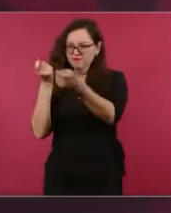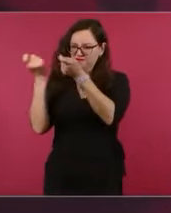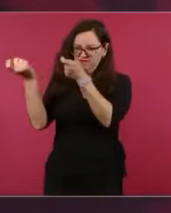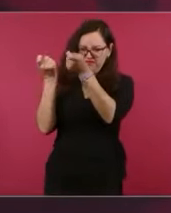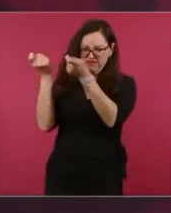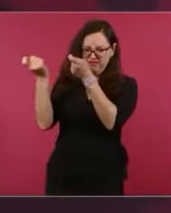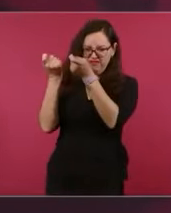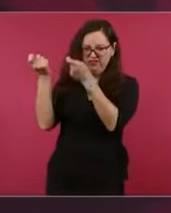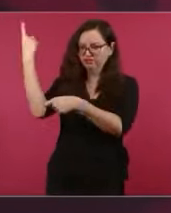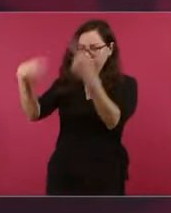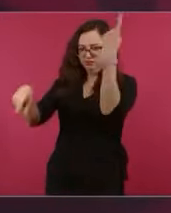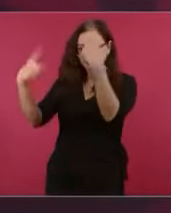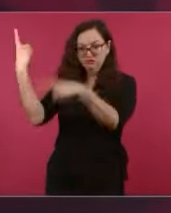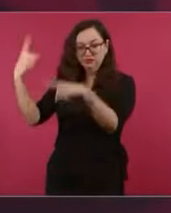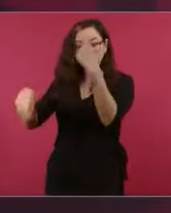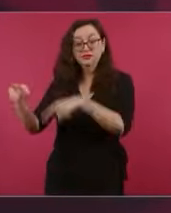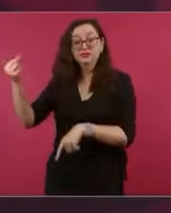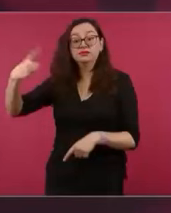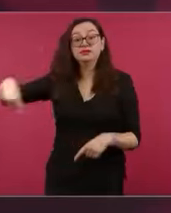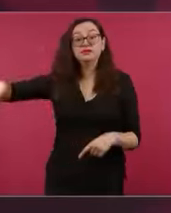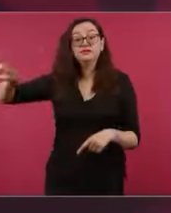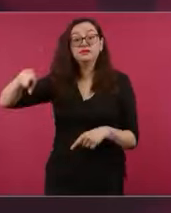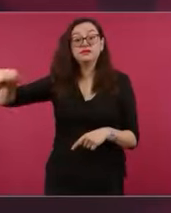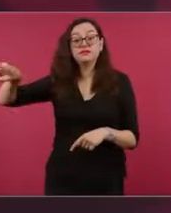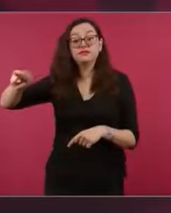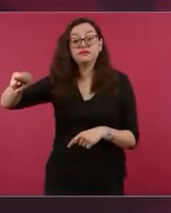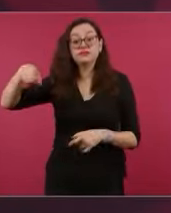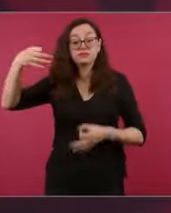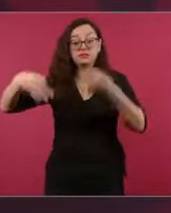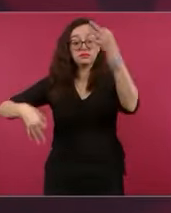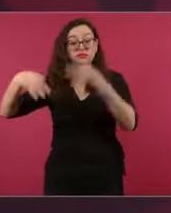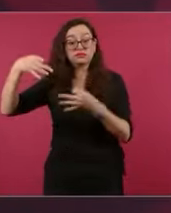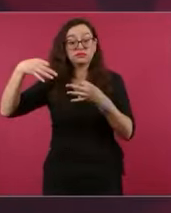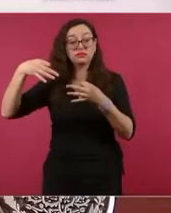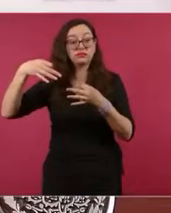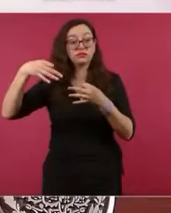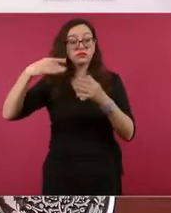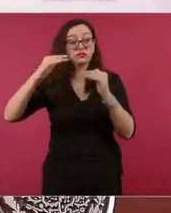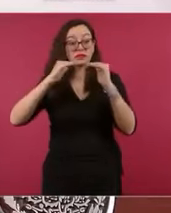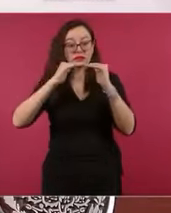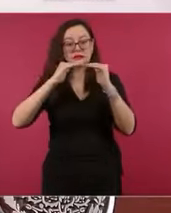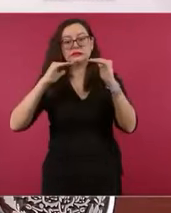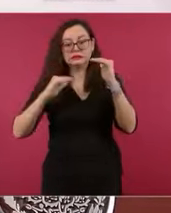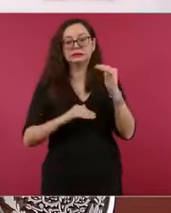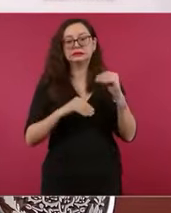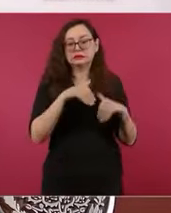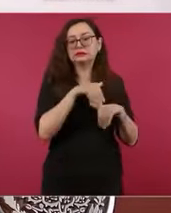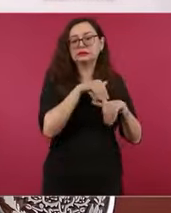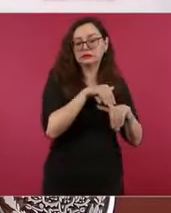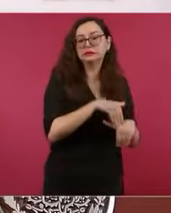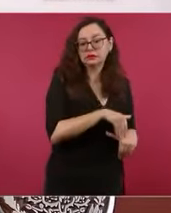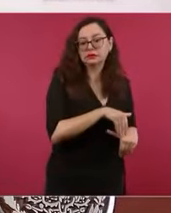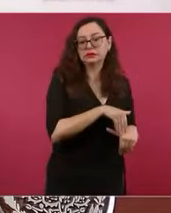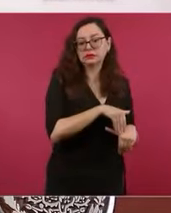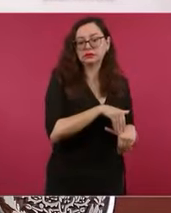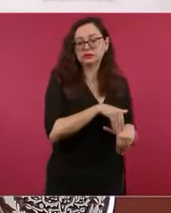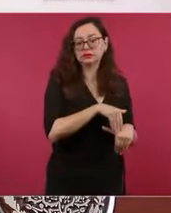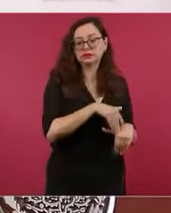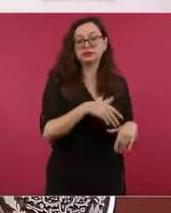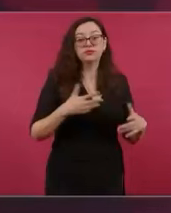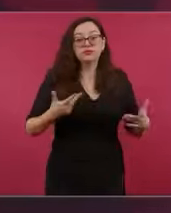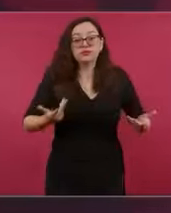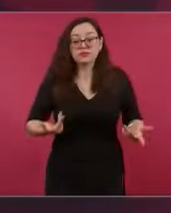y se olvidaron de sus funciones sustanciales. El gobierno se